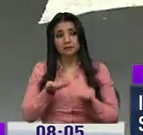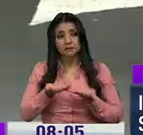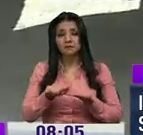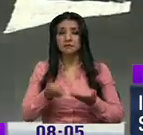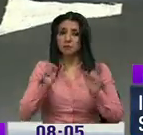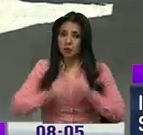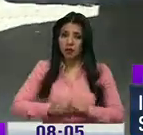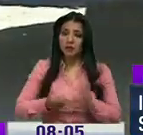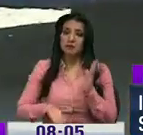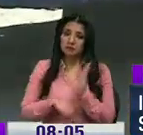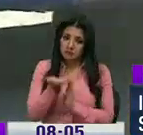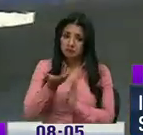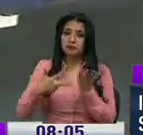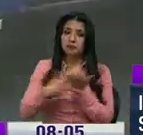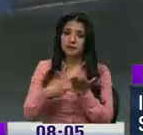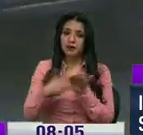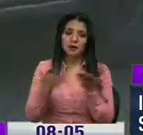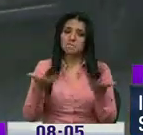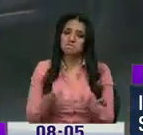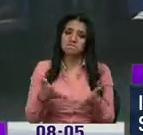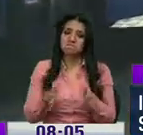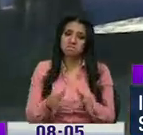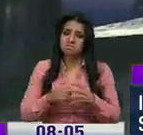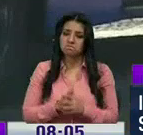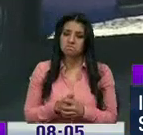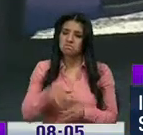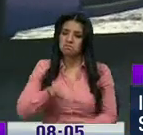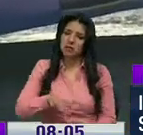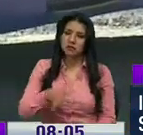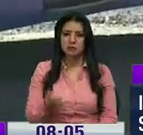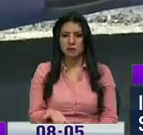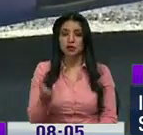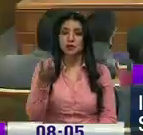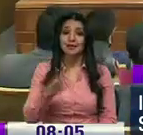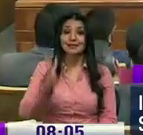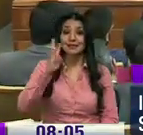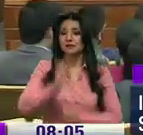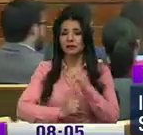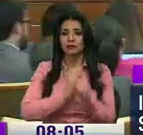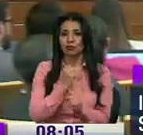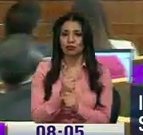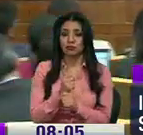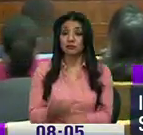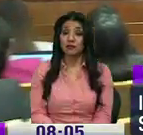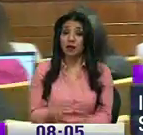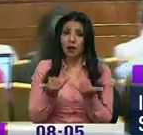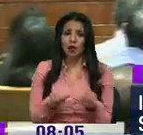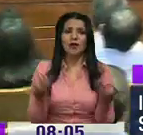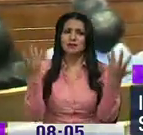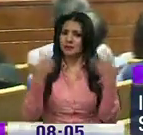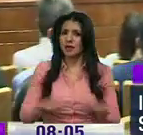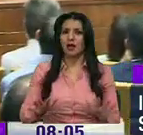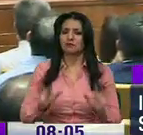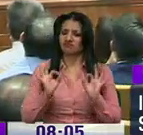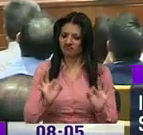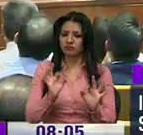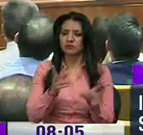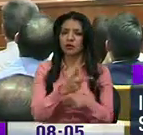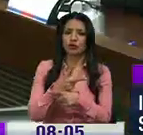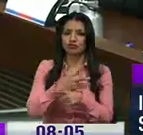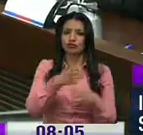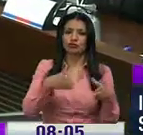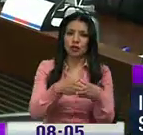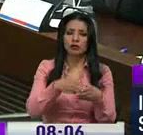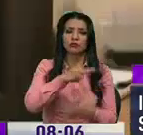para que se pueda subir la tarifa del pasaje por alrededor de 16 años. Ahora dicen que es tiempo ya de que se trate en el pleno del